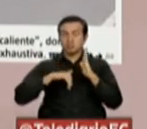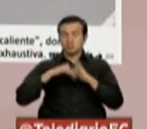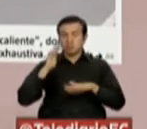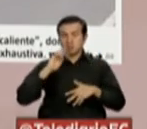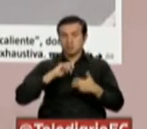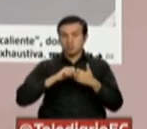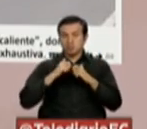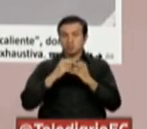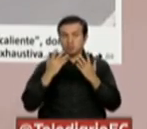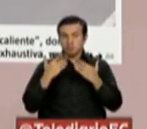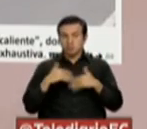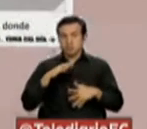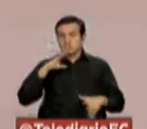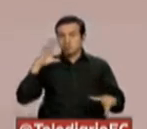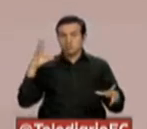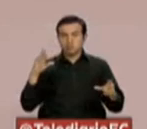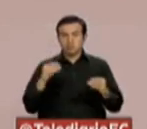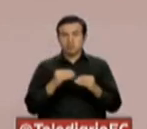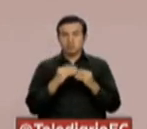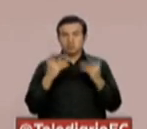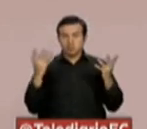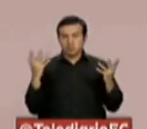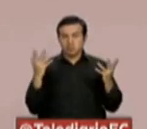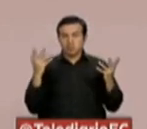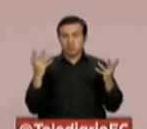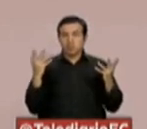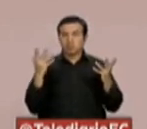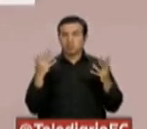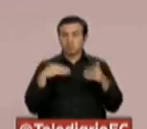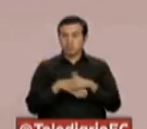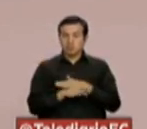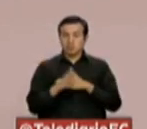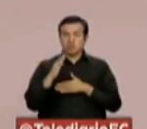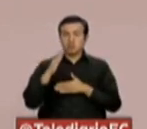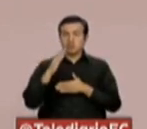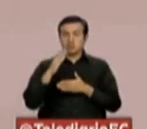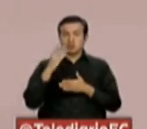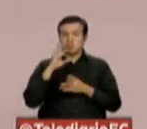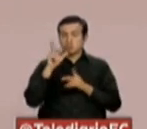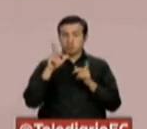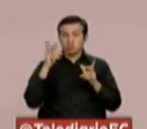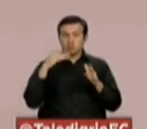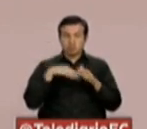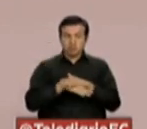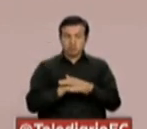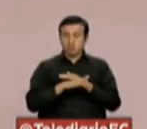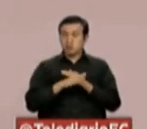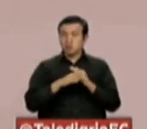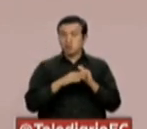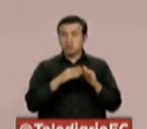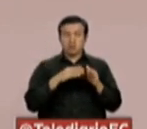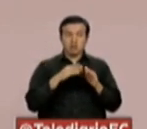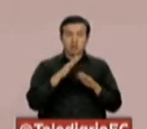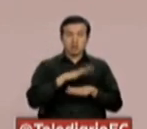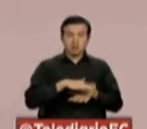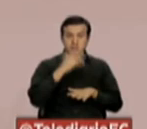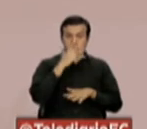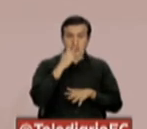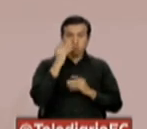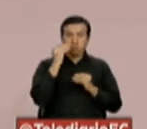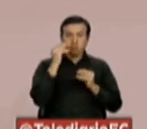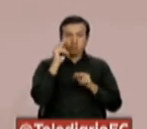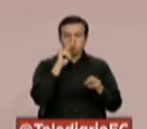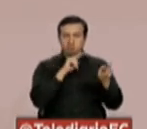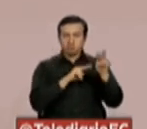atentados. Todo lo que entra y todo el que entra y sale debe presentar documentos. La requisa es